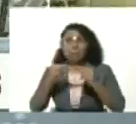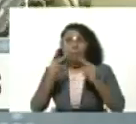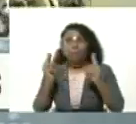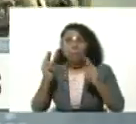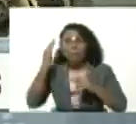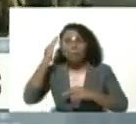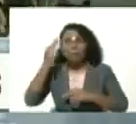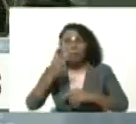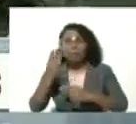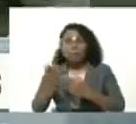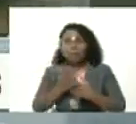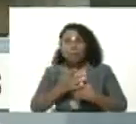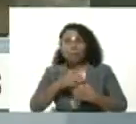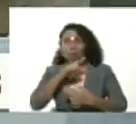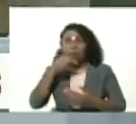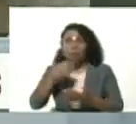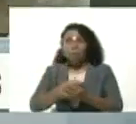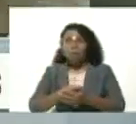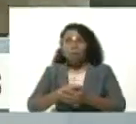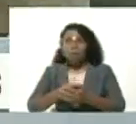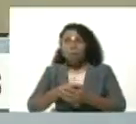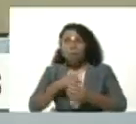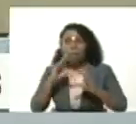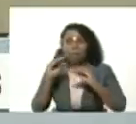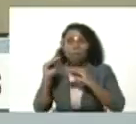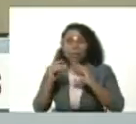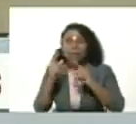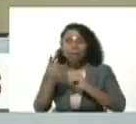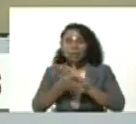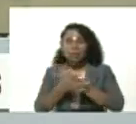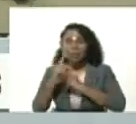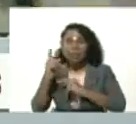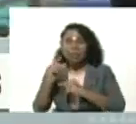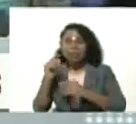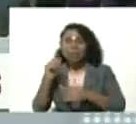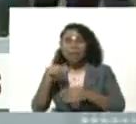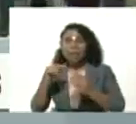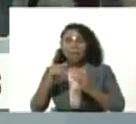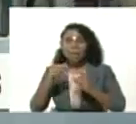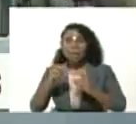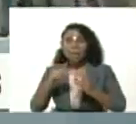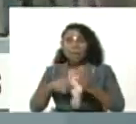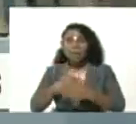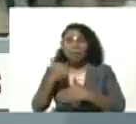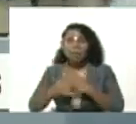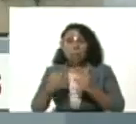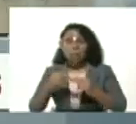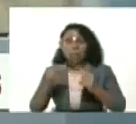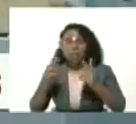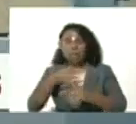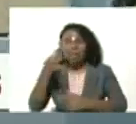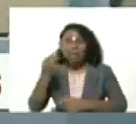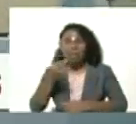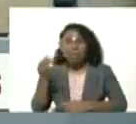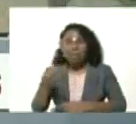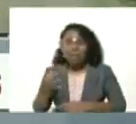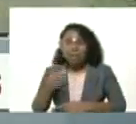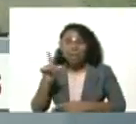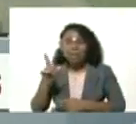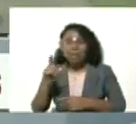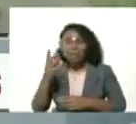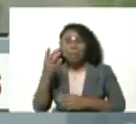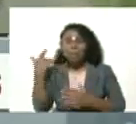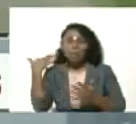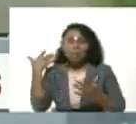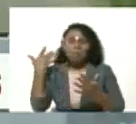militar que recibe el nombre La Gallera. Fue un puente momentáneo porque estábamos ya levantando el proyecto para el puente real, el puente que durante muchos